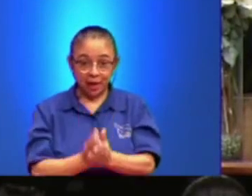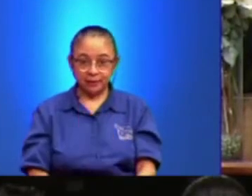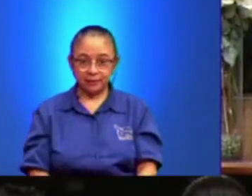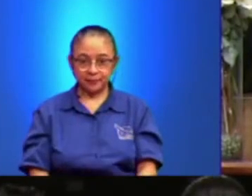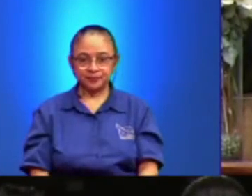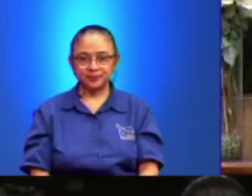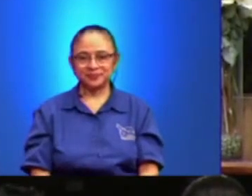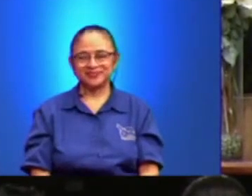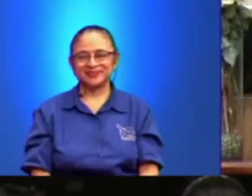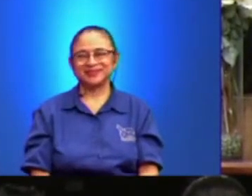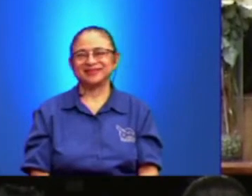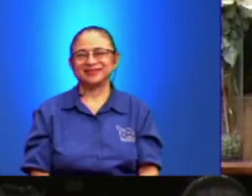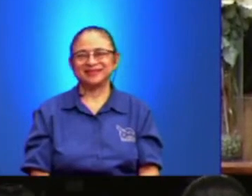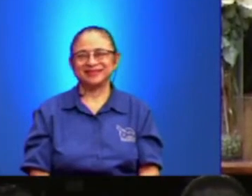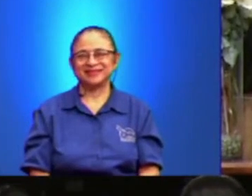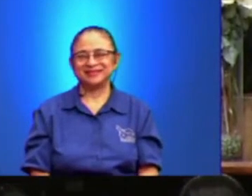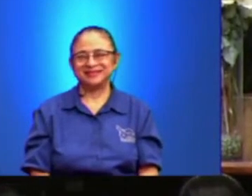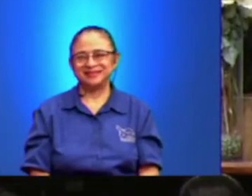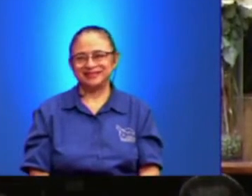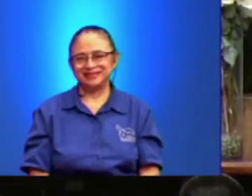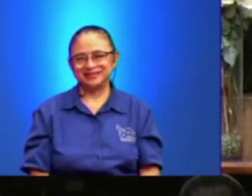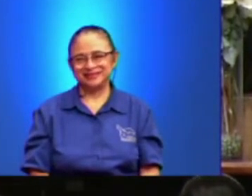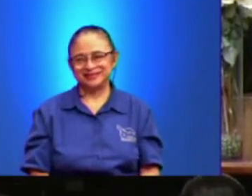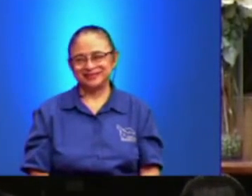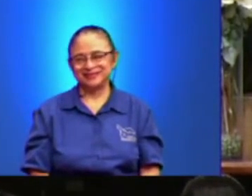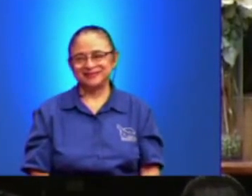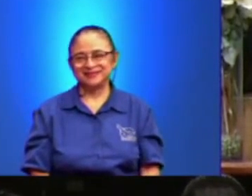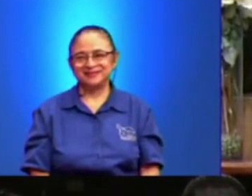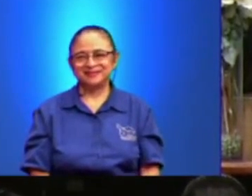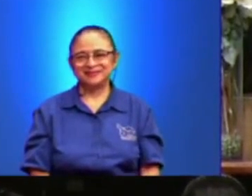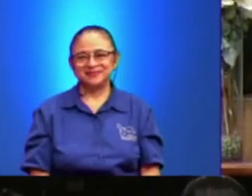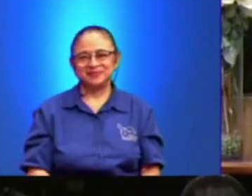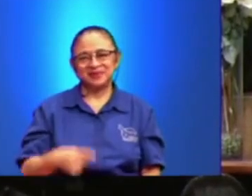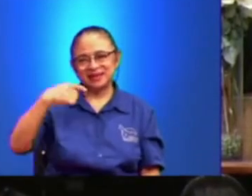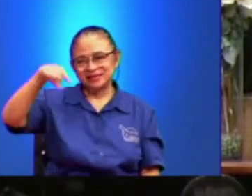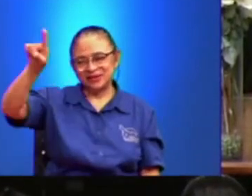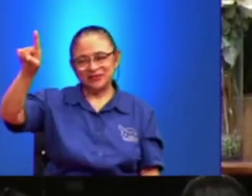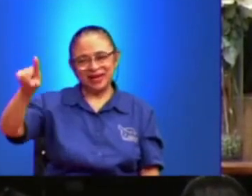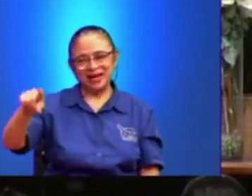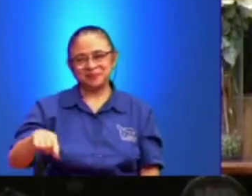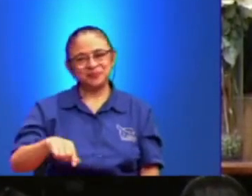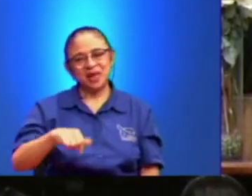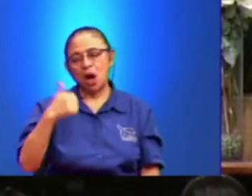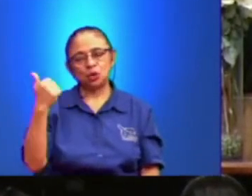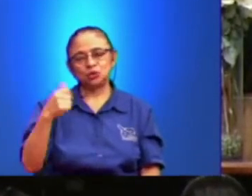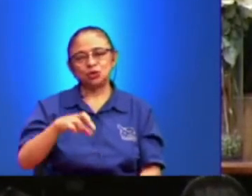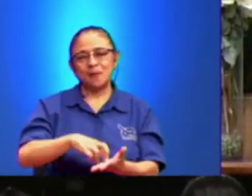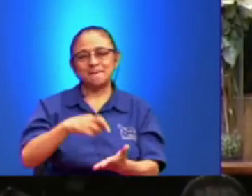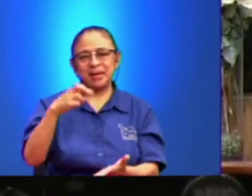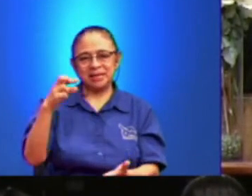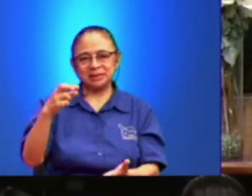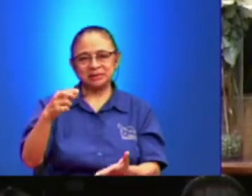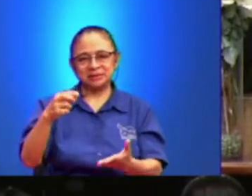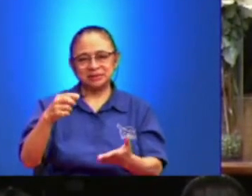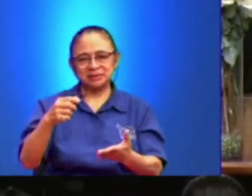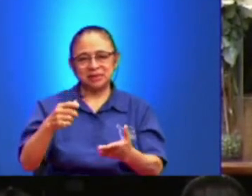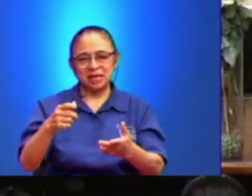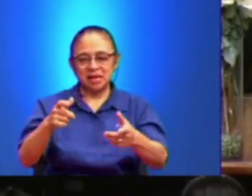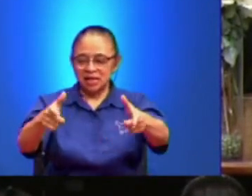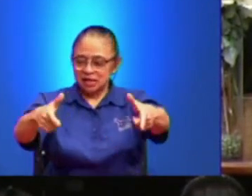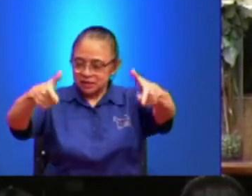pasos de messi efe efe grado en la